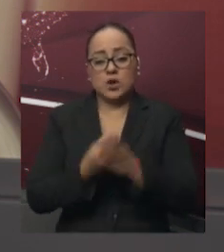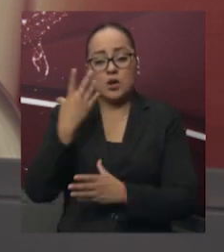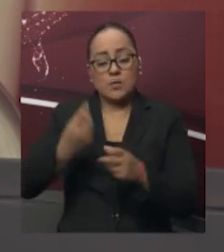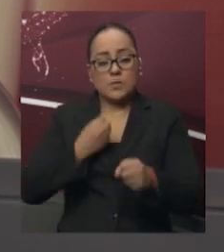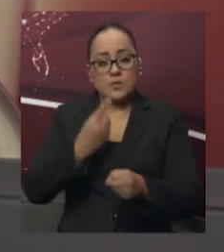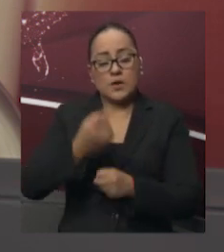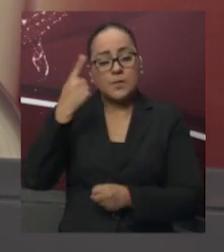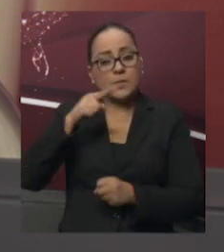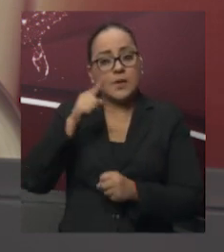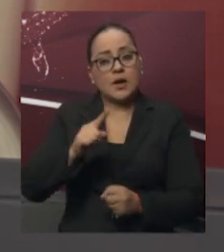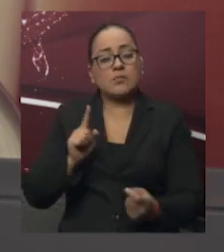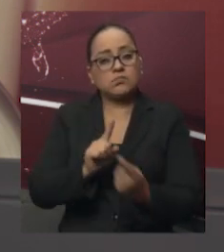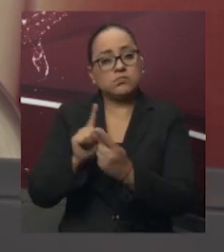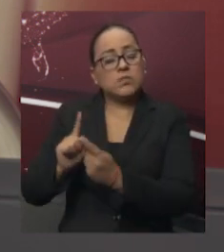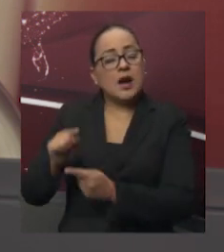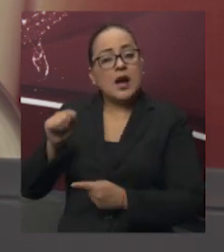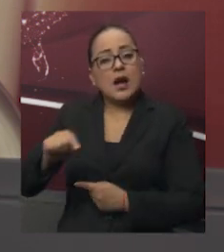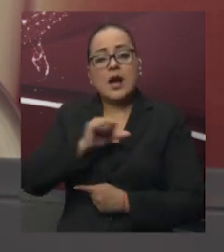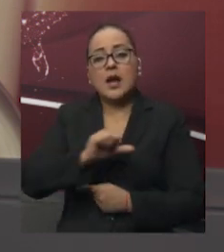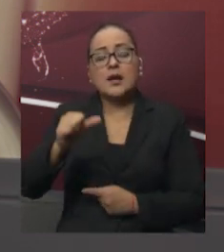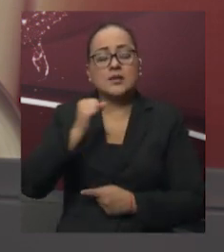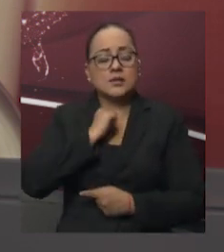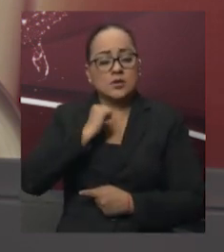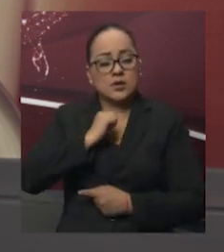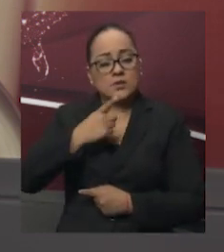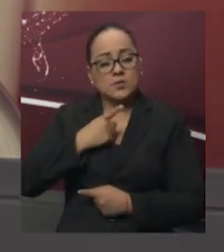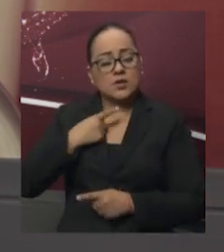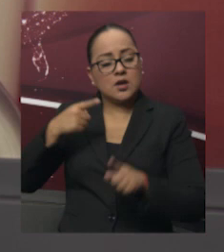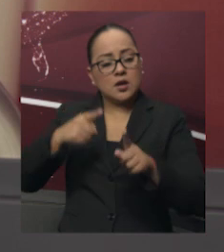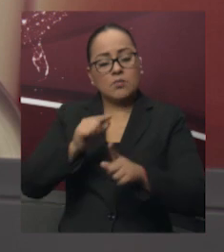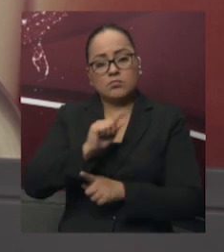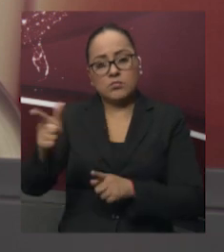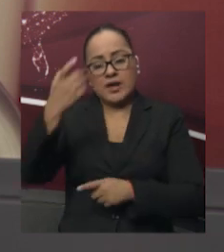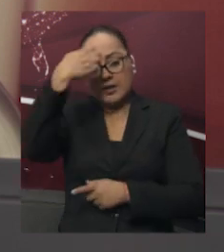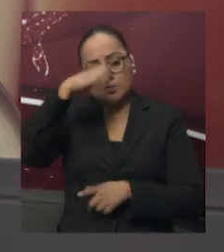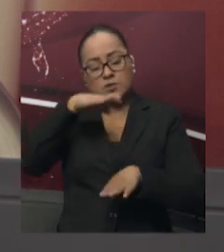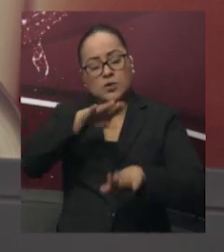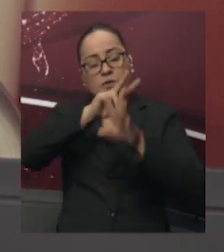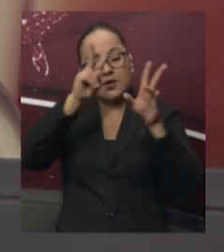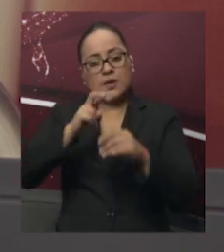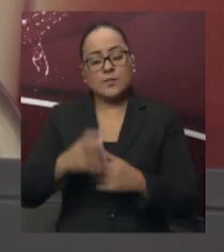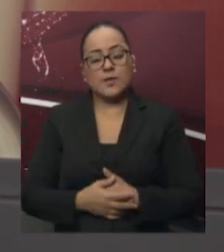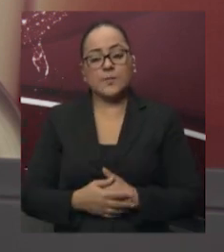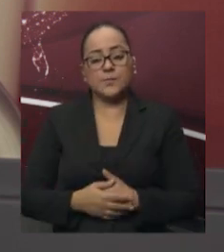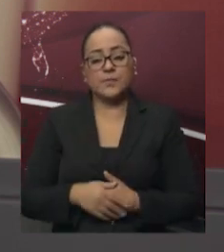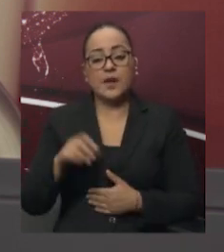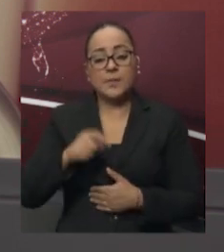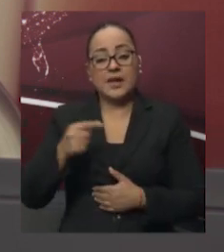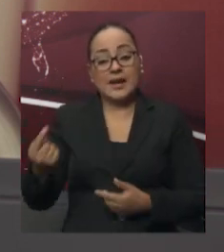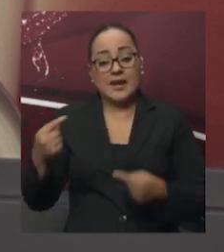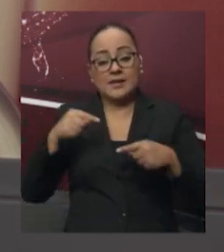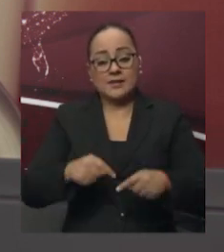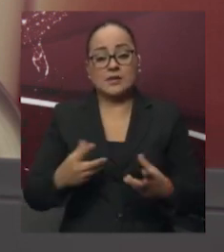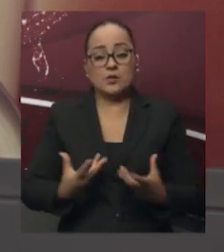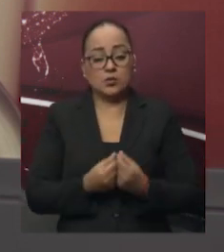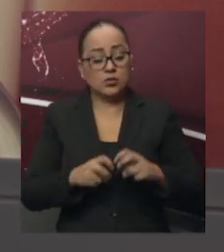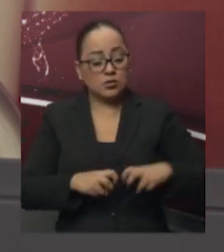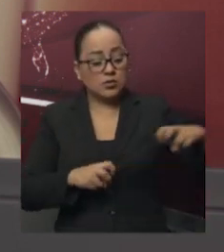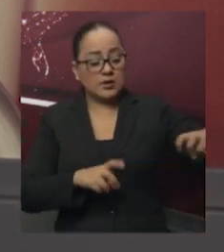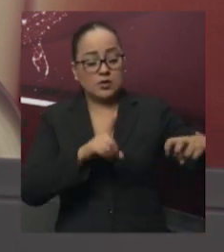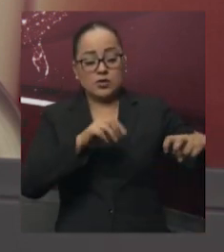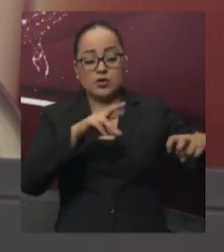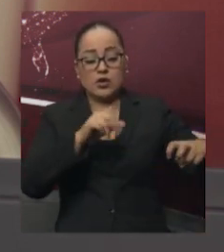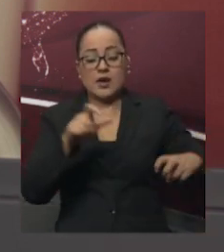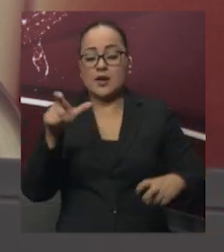de legisladoras y legisladores que son expertos en este tema. Y precisamente hoy en el estudio del Canal Congreso me encuentro con la doctora